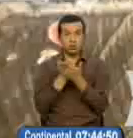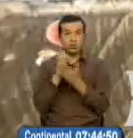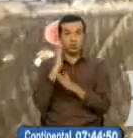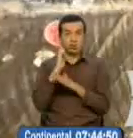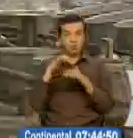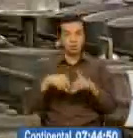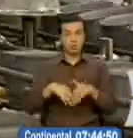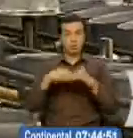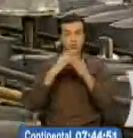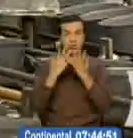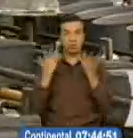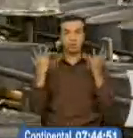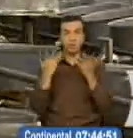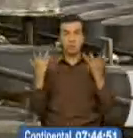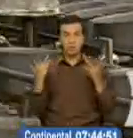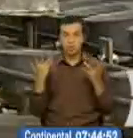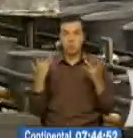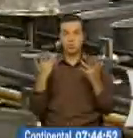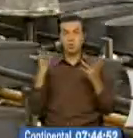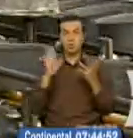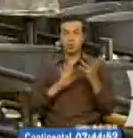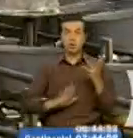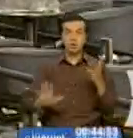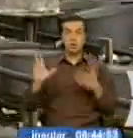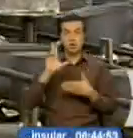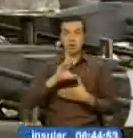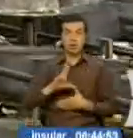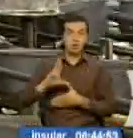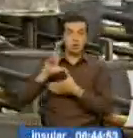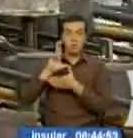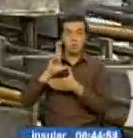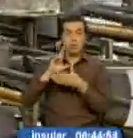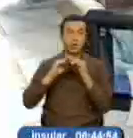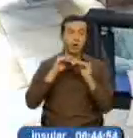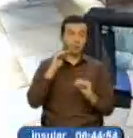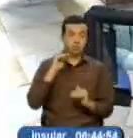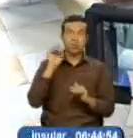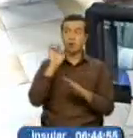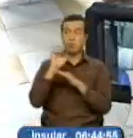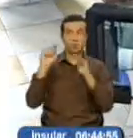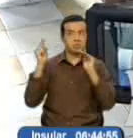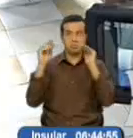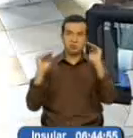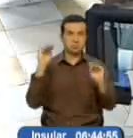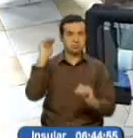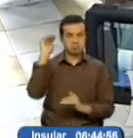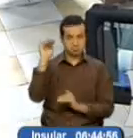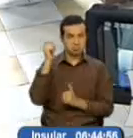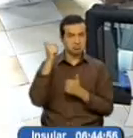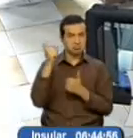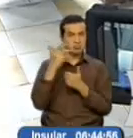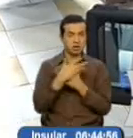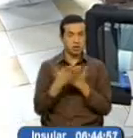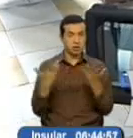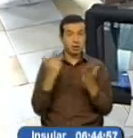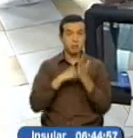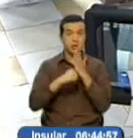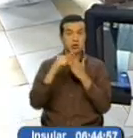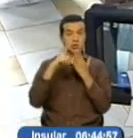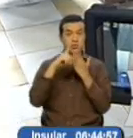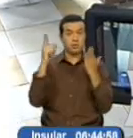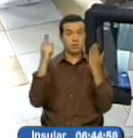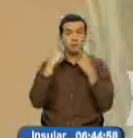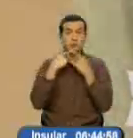ecuatoriana frente a la desaceleración en América Latina, concluye el estudio del Banco Mundial. El ministro de Finanzas ha reiterado en